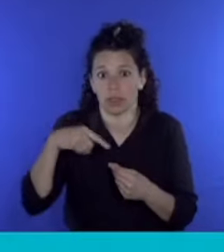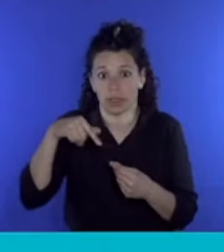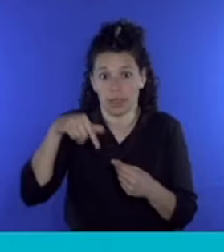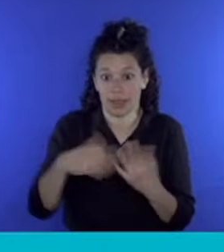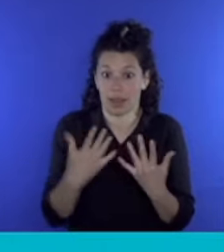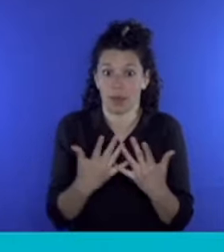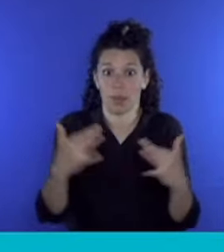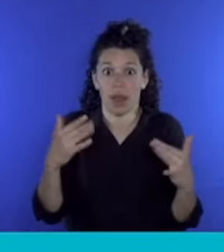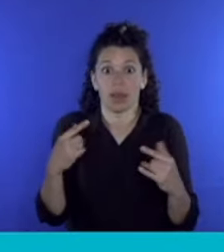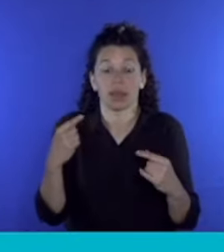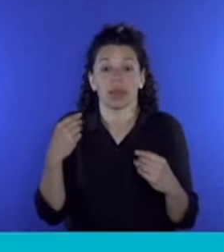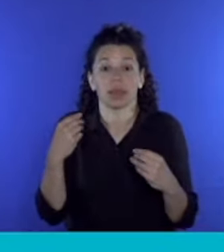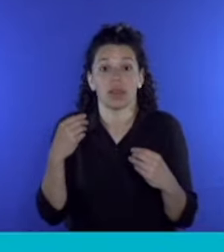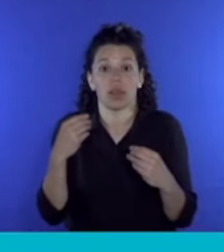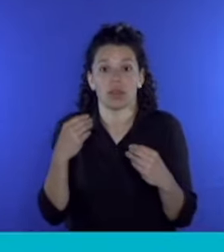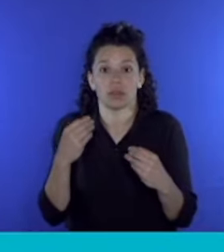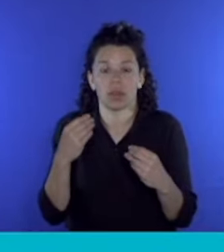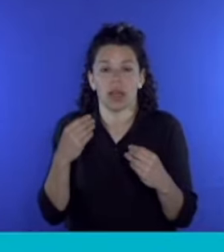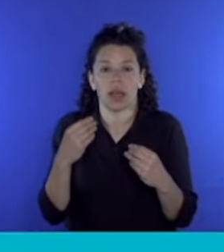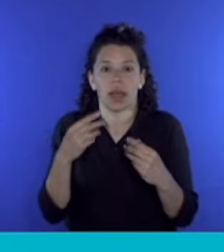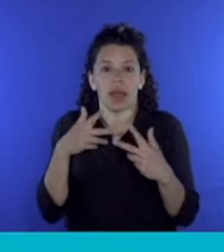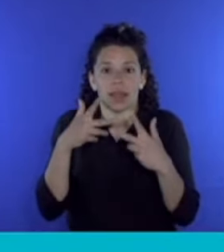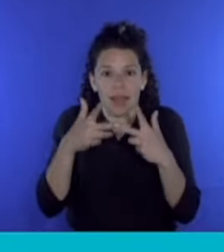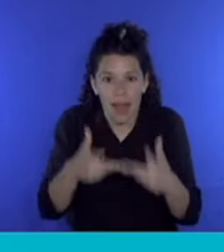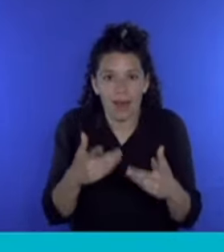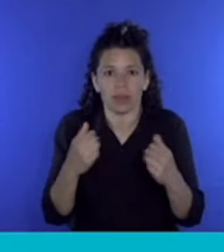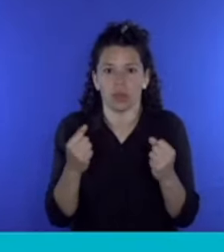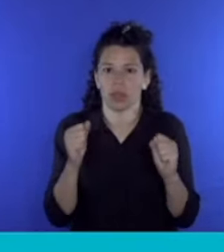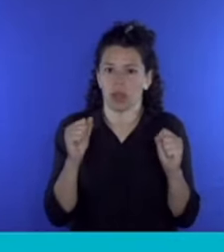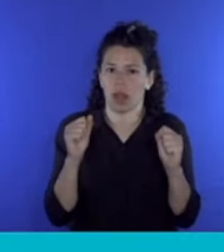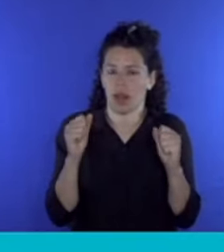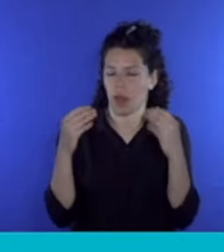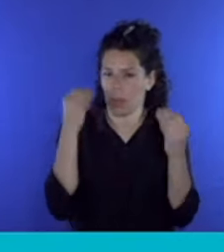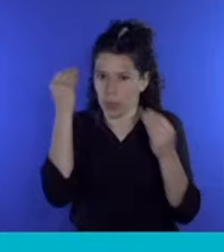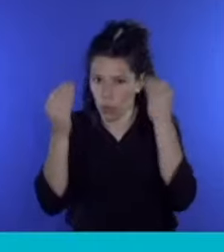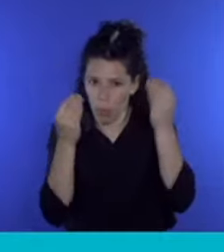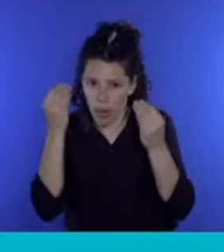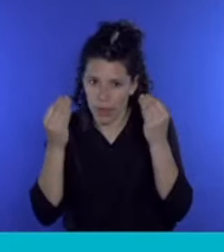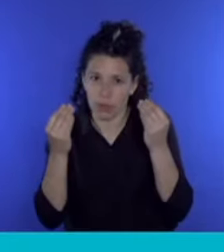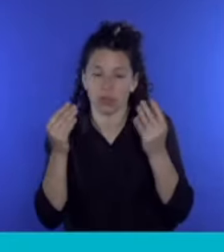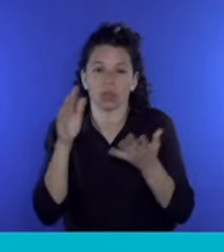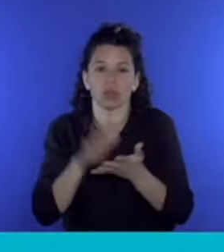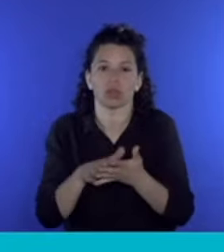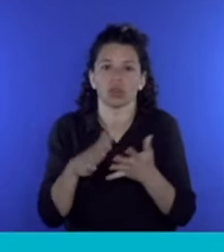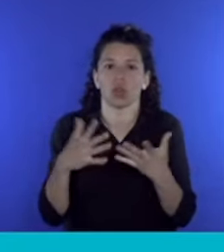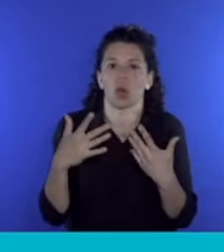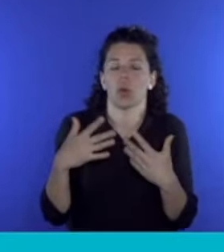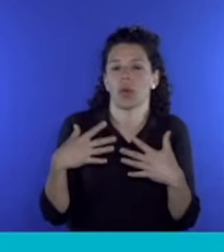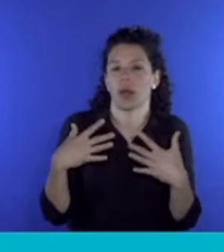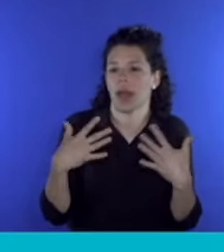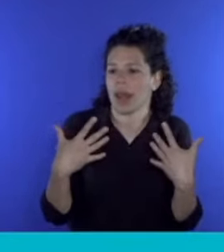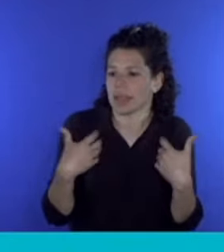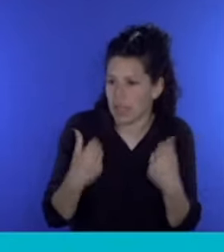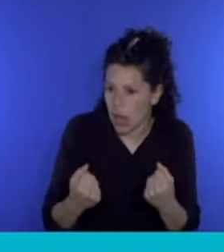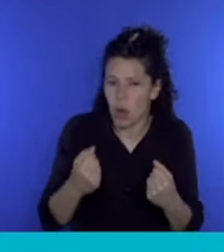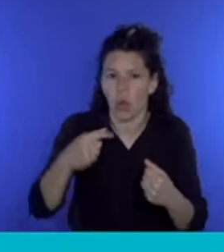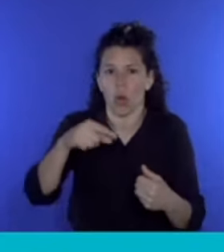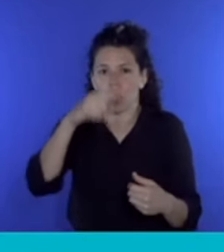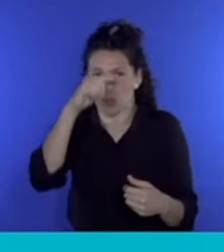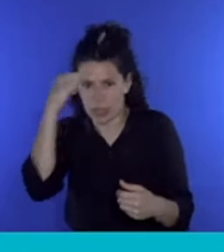y enuncie su preocupación por la situación que está viviendo la salud a nivel nacional que repercute a nivel provincial y que a su